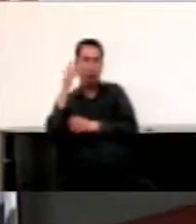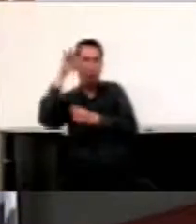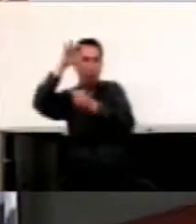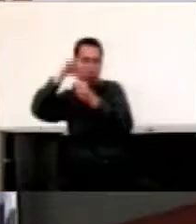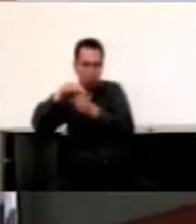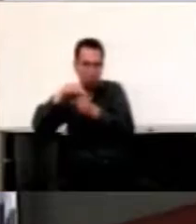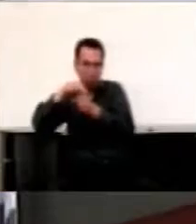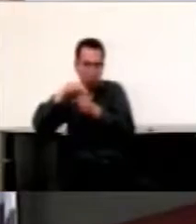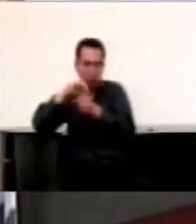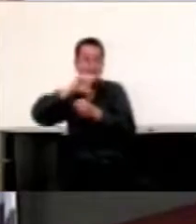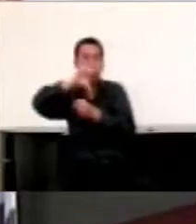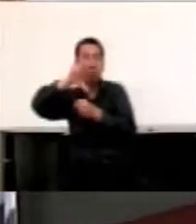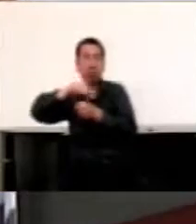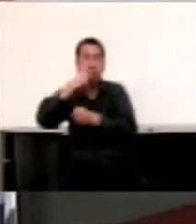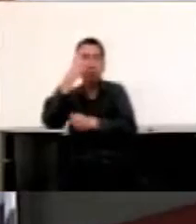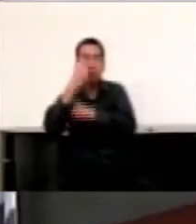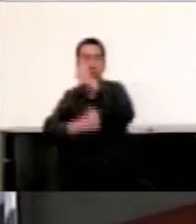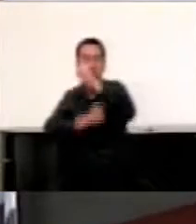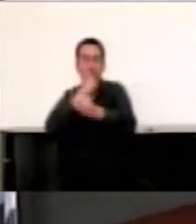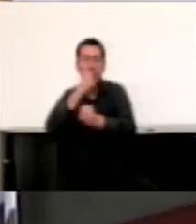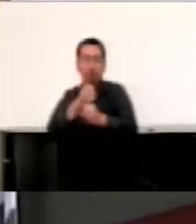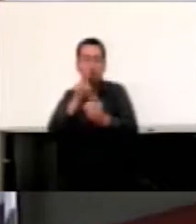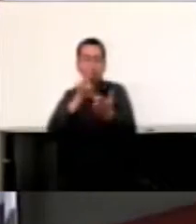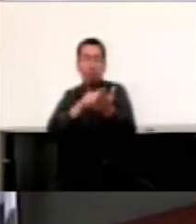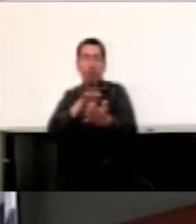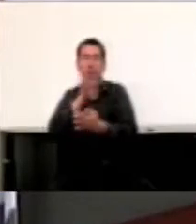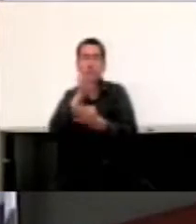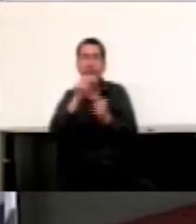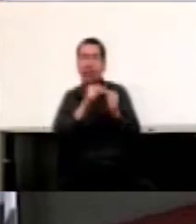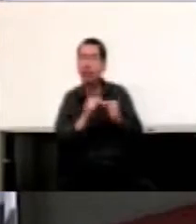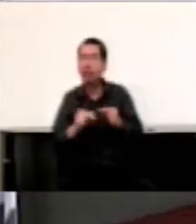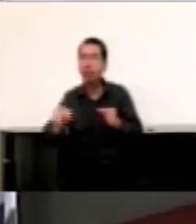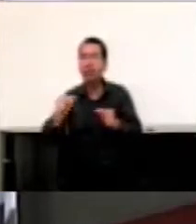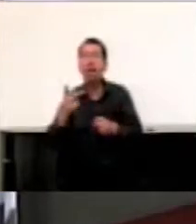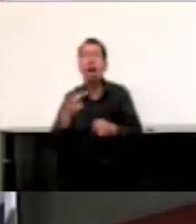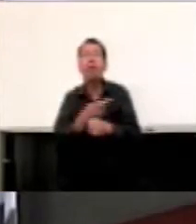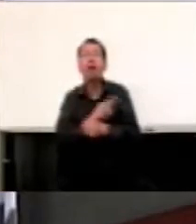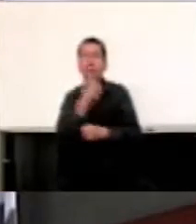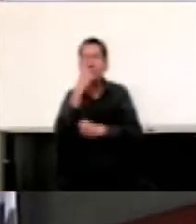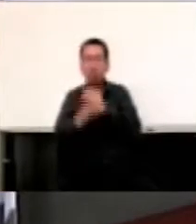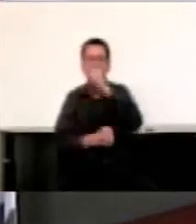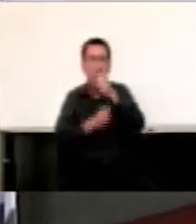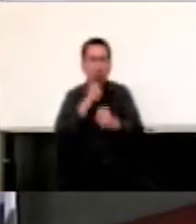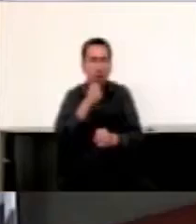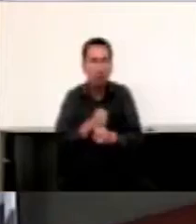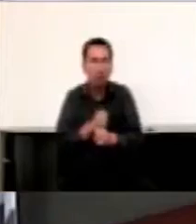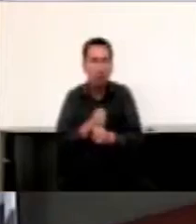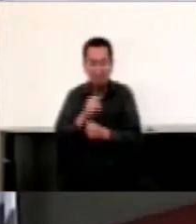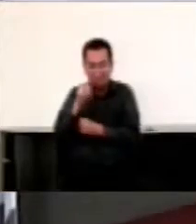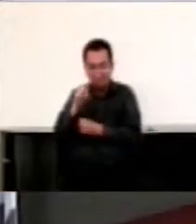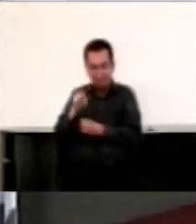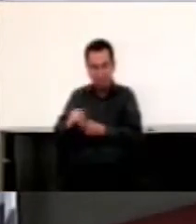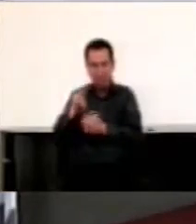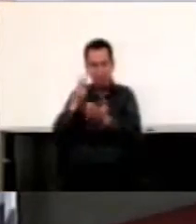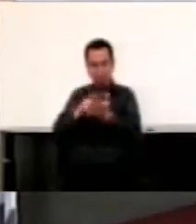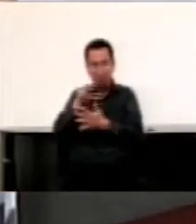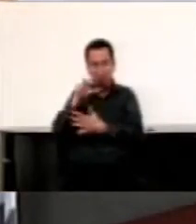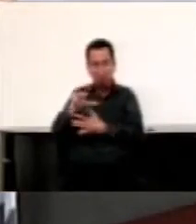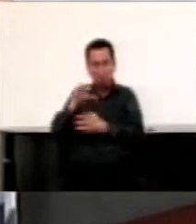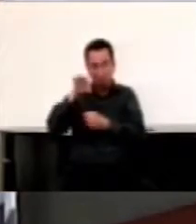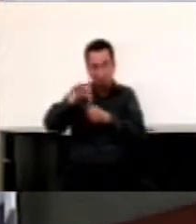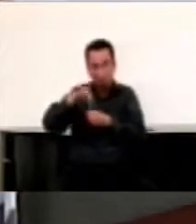duda, no podemos hablar de lo que pasó después de las elecciones de